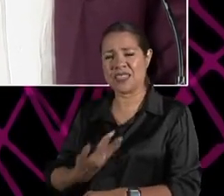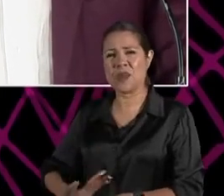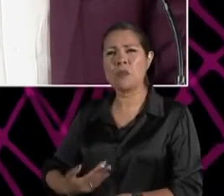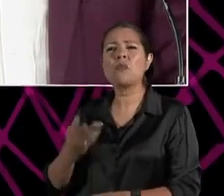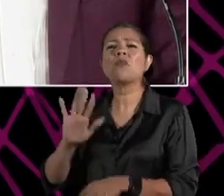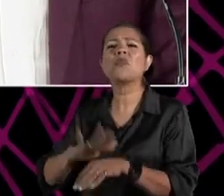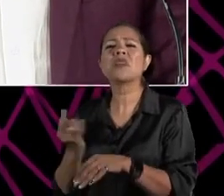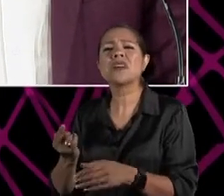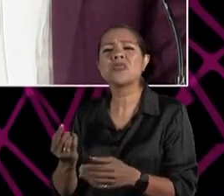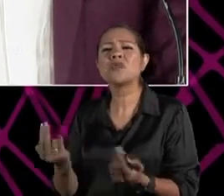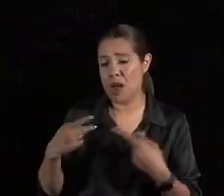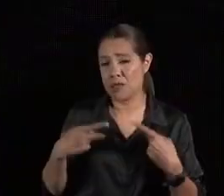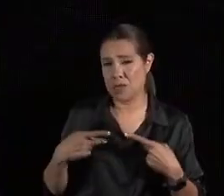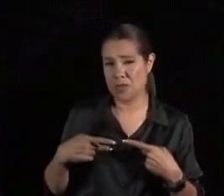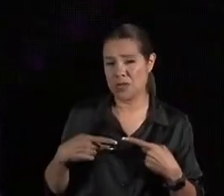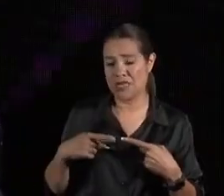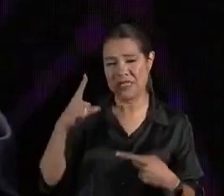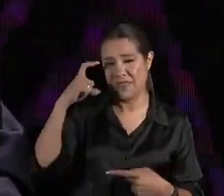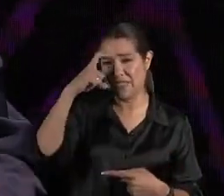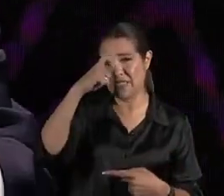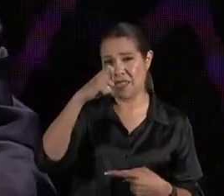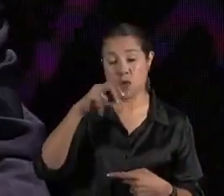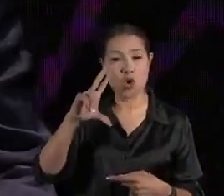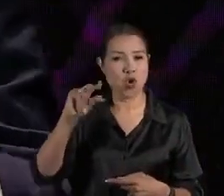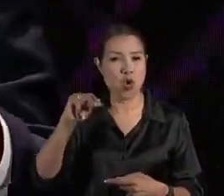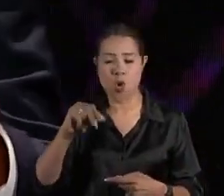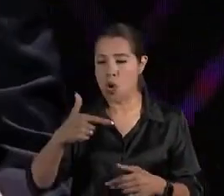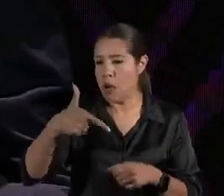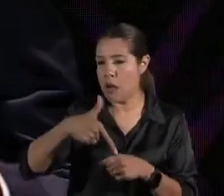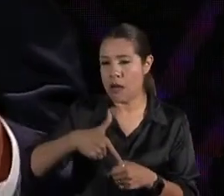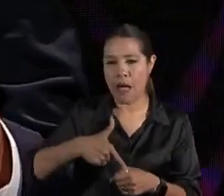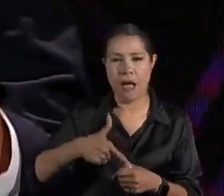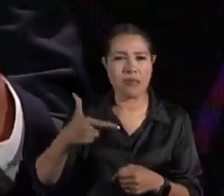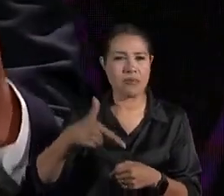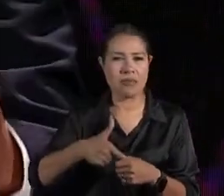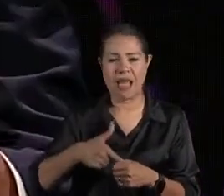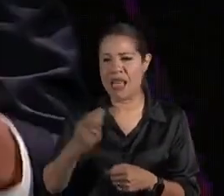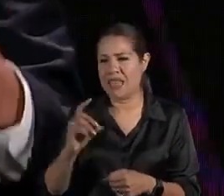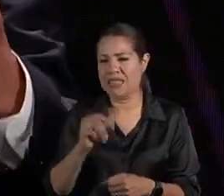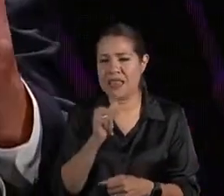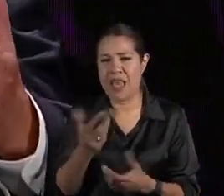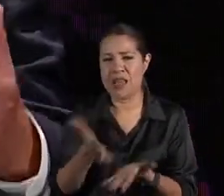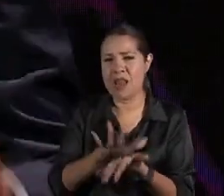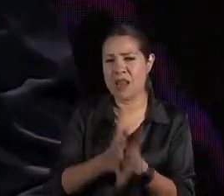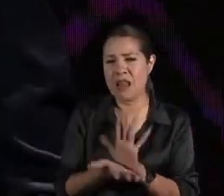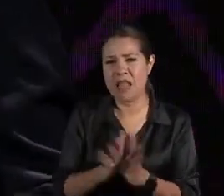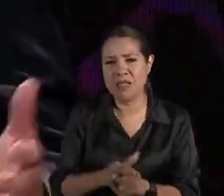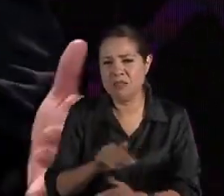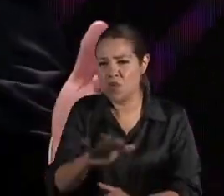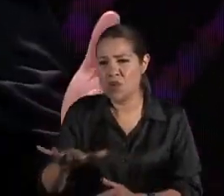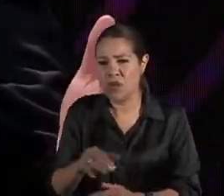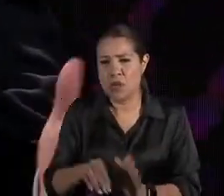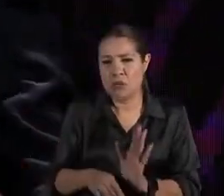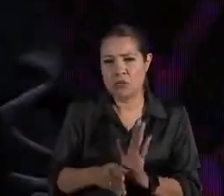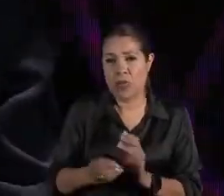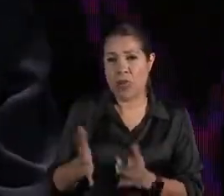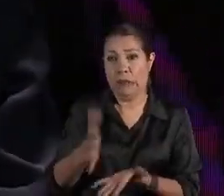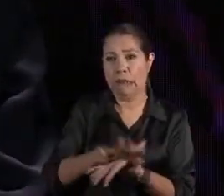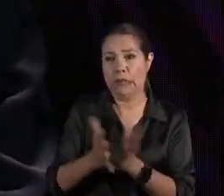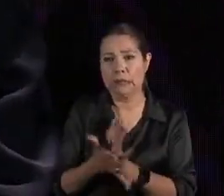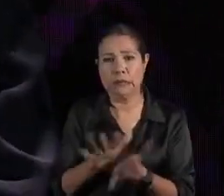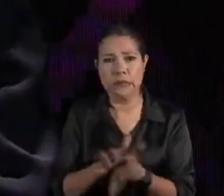no lo arreglaste? Nos dijeron que no iba a subir el gas, la gasolina, el diésel, las tortillas, la canasta básica. Las tortillas,